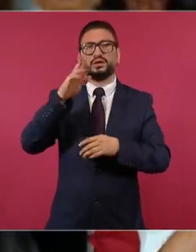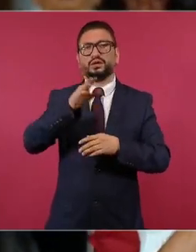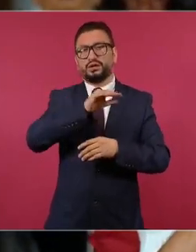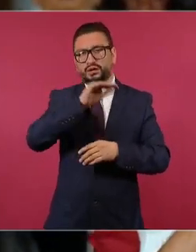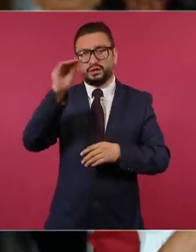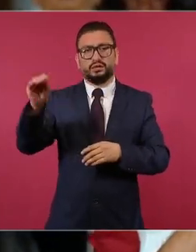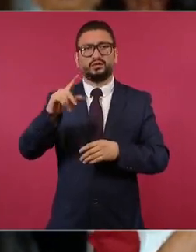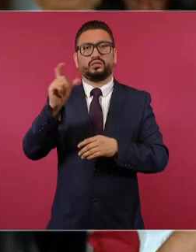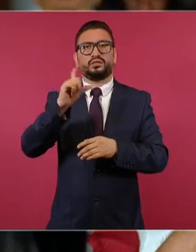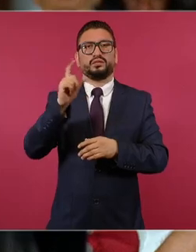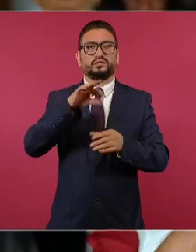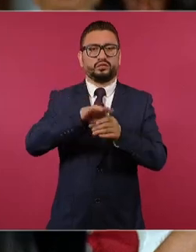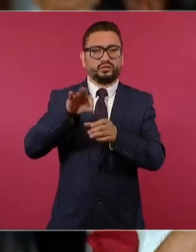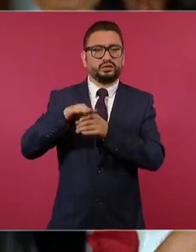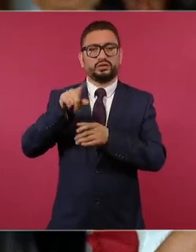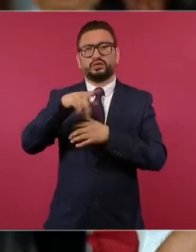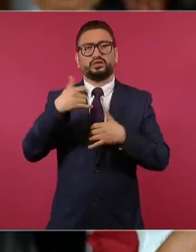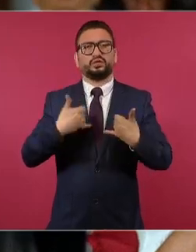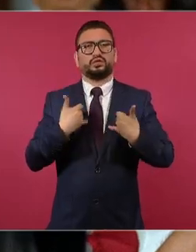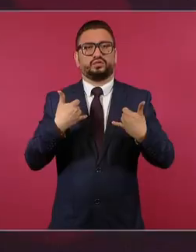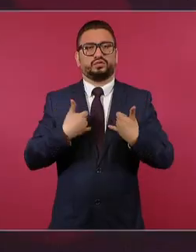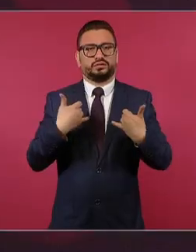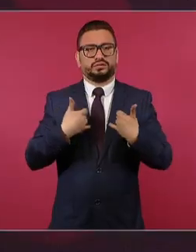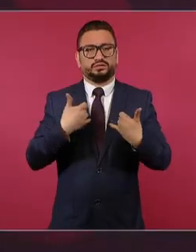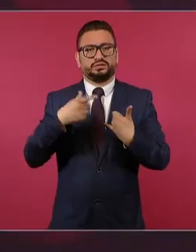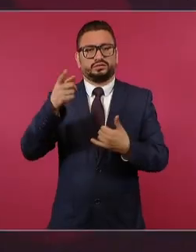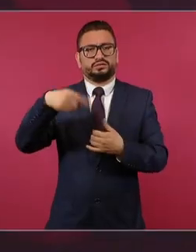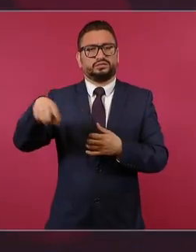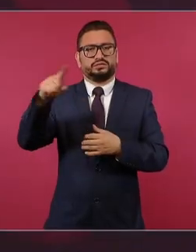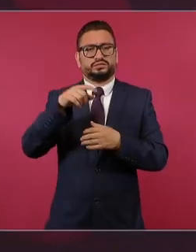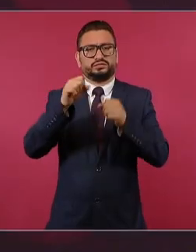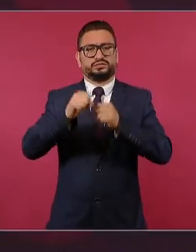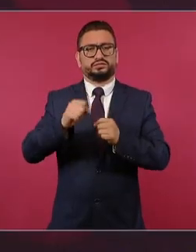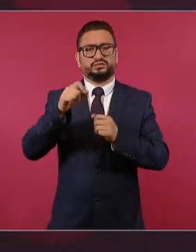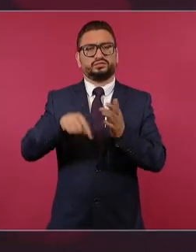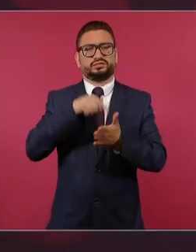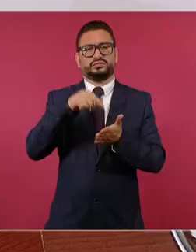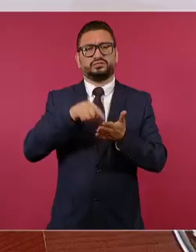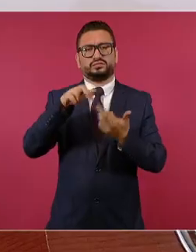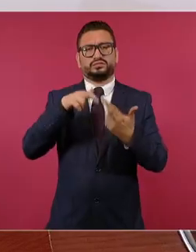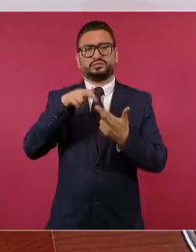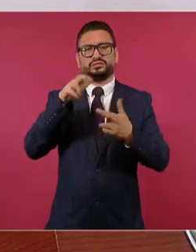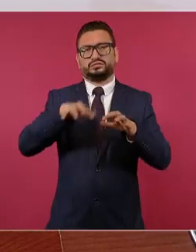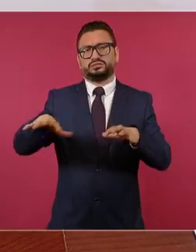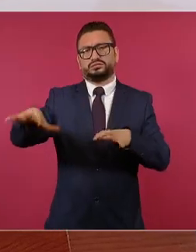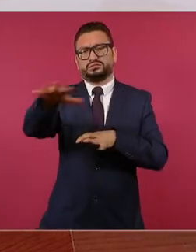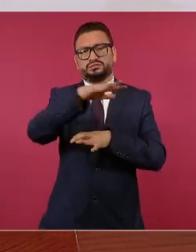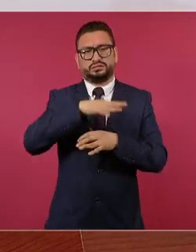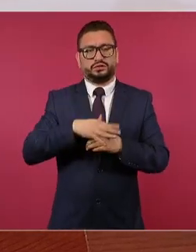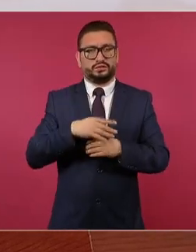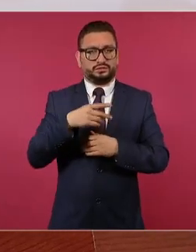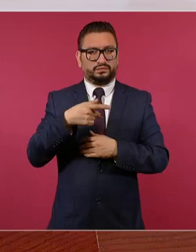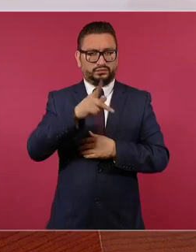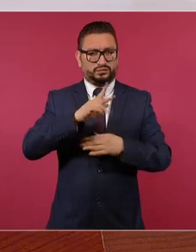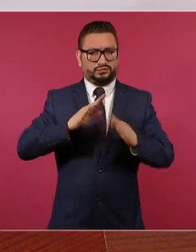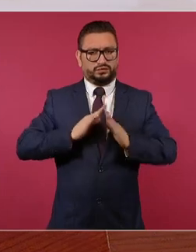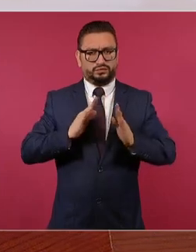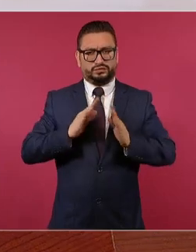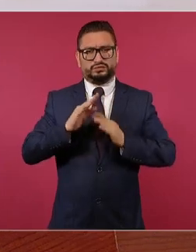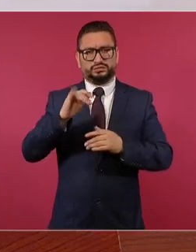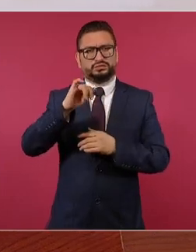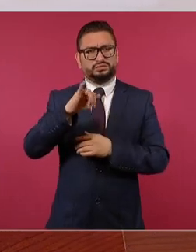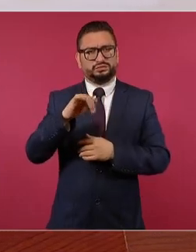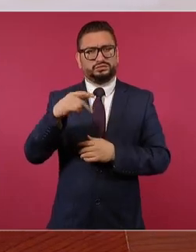cuando salió a votar, que son jóvenes o mujeres vestidos de civil. Ah, son seguramente de las zonas, de las regiones. Pero militares. Militar, sí.